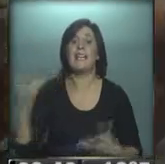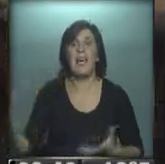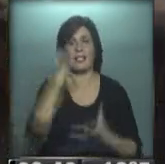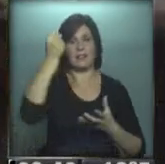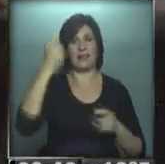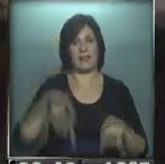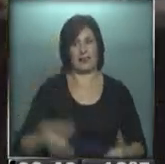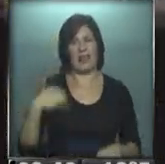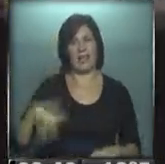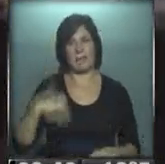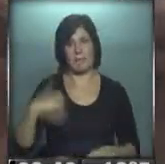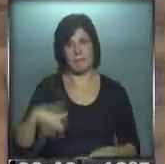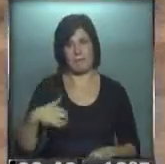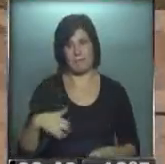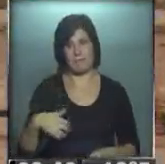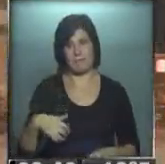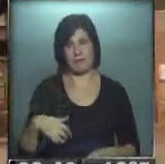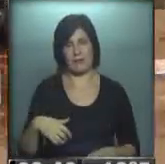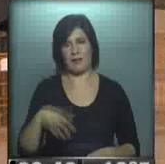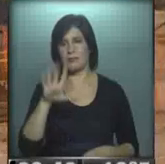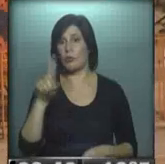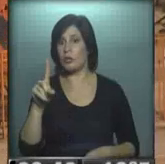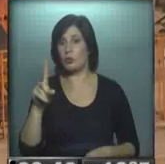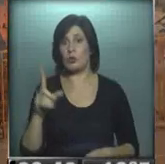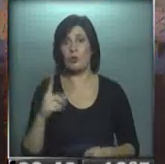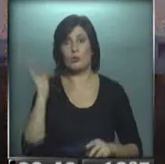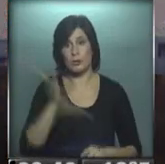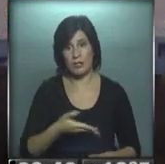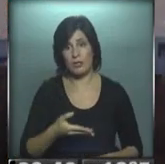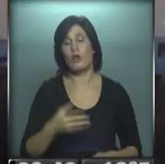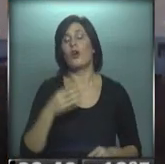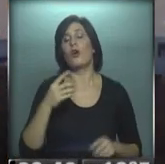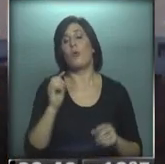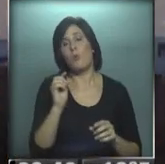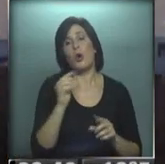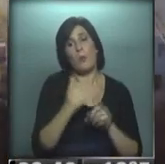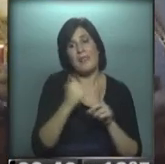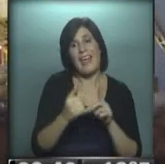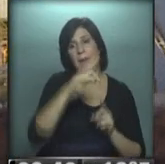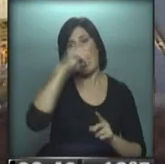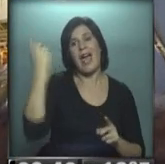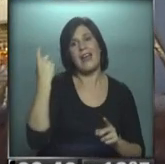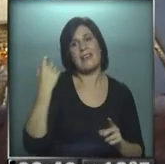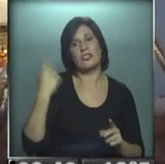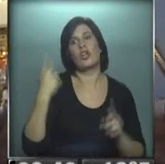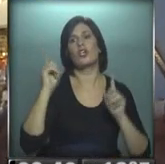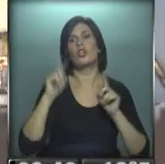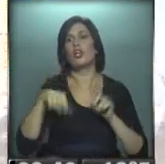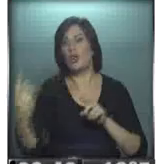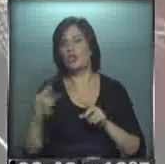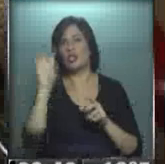de la mitad quedarían para el Estado y el restante para las provincias que habían perdido el manejo soberano del